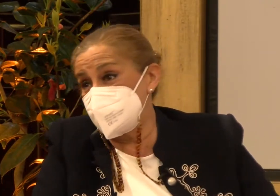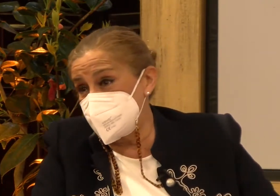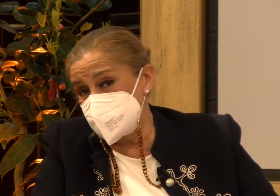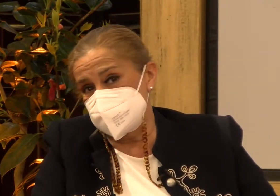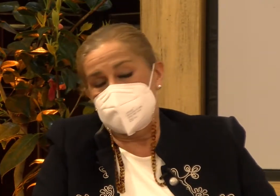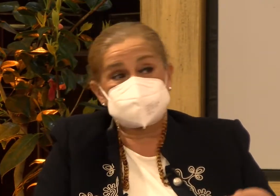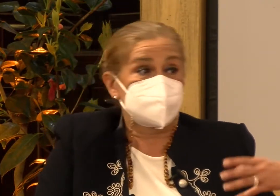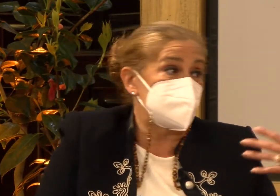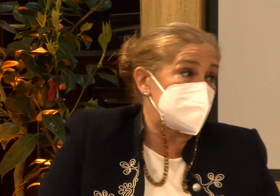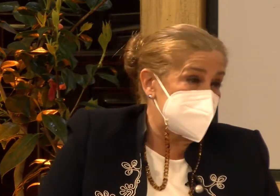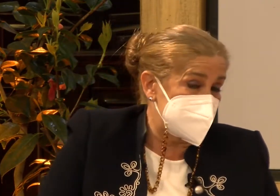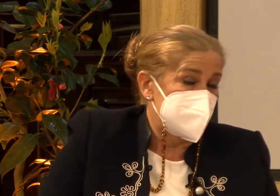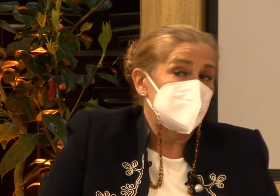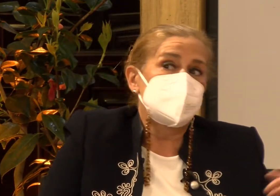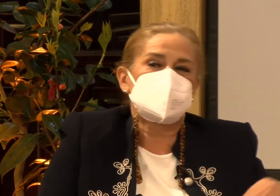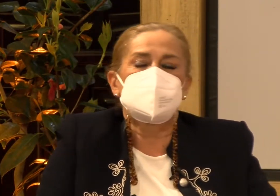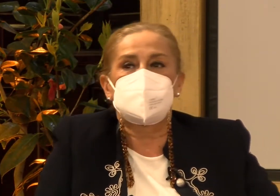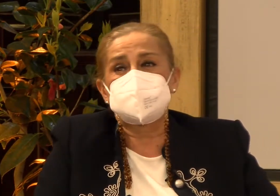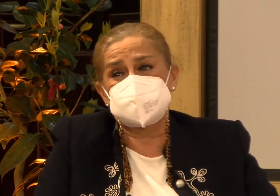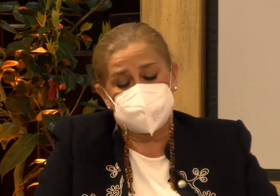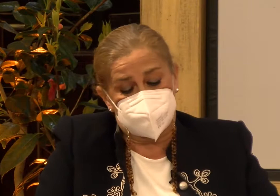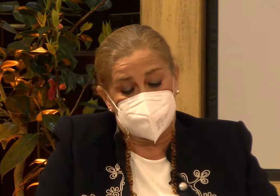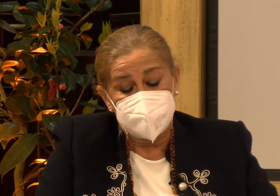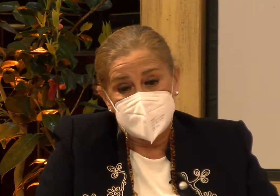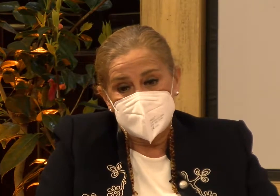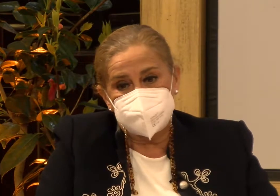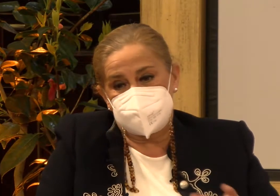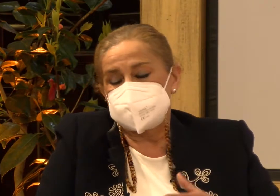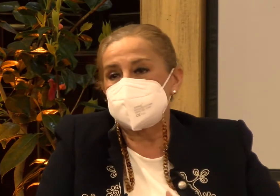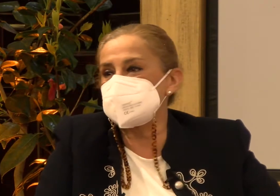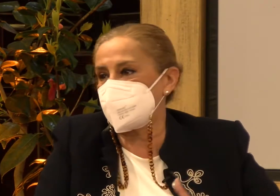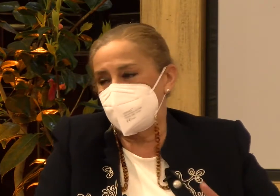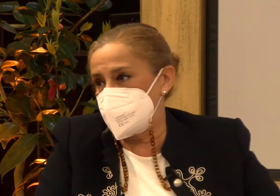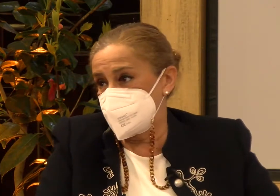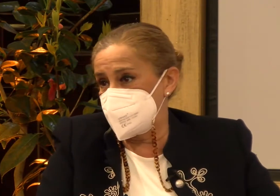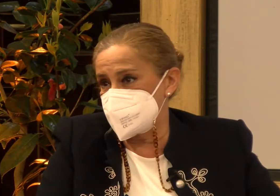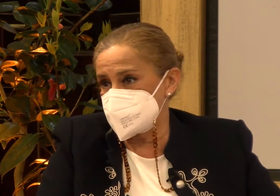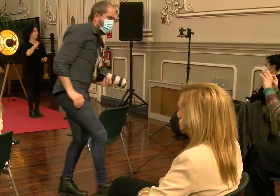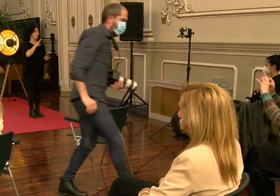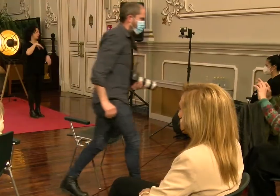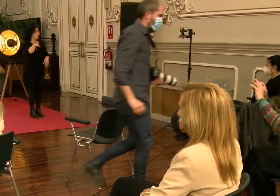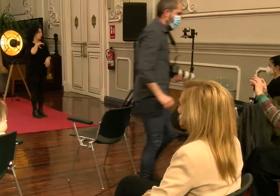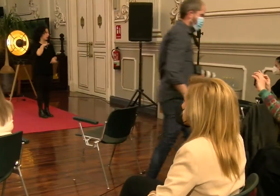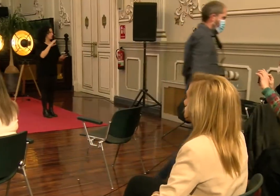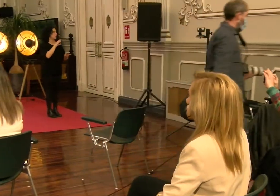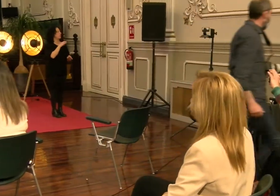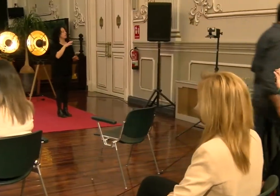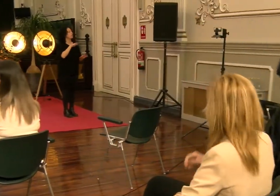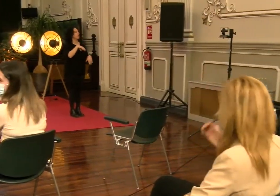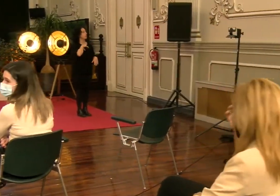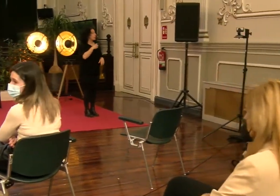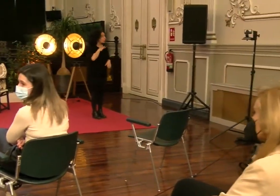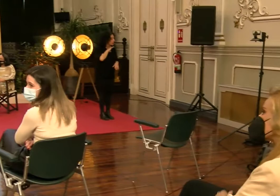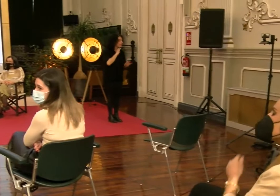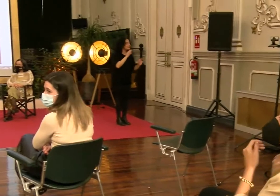as mulleres, a sociedade, no seu conxunto, precisamos de referencias. Con esta convocatoria créanse